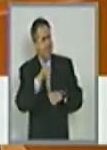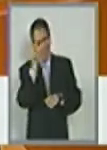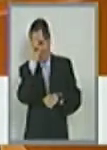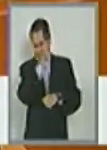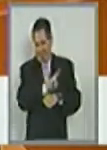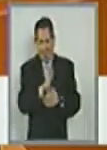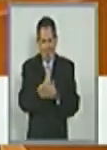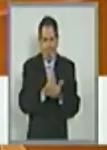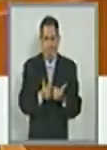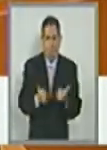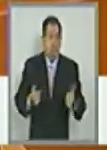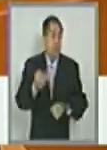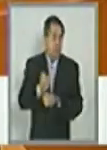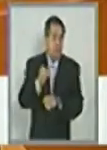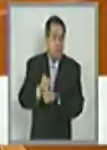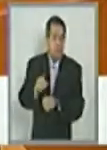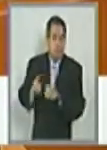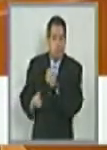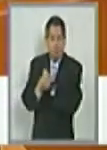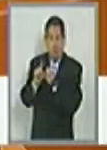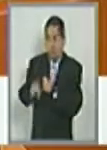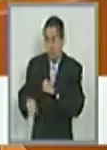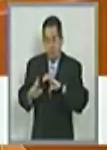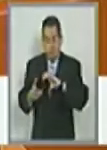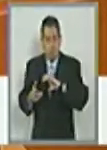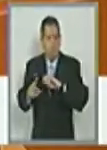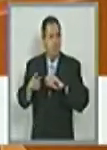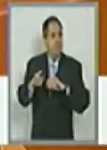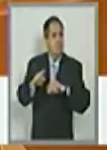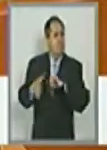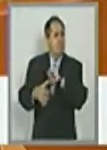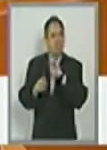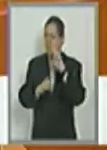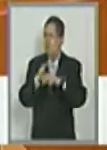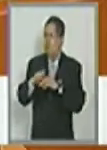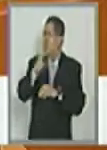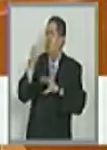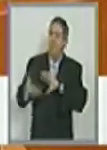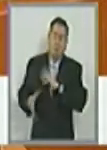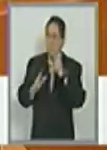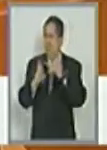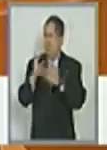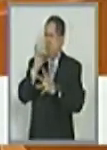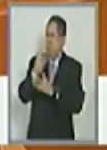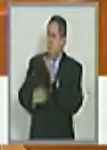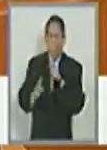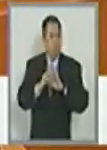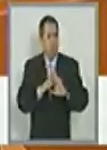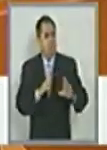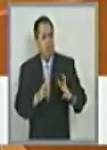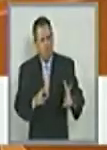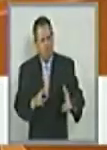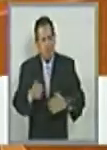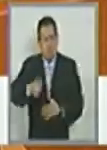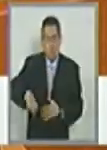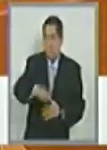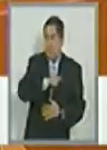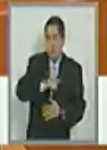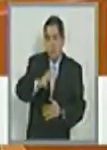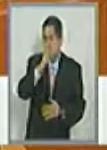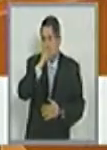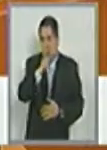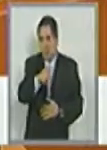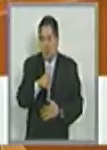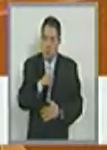incluso de factores más complejos como el cambio climático. Compañeros legisladores, no podemos seguir manteniendo